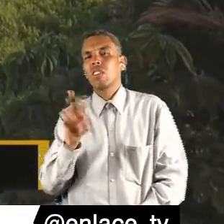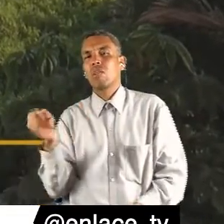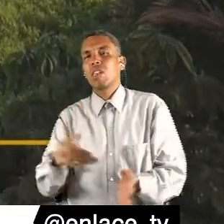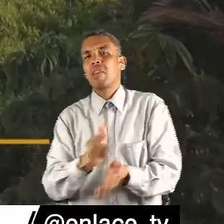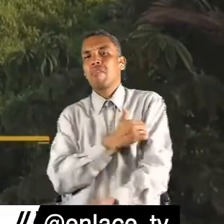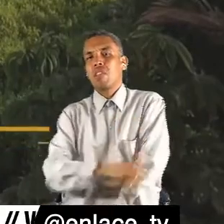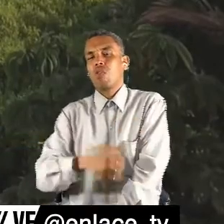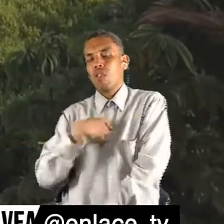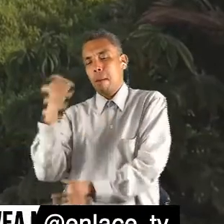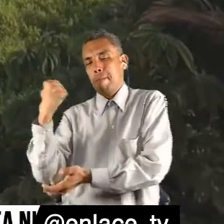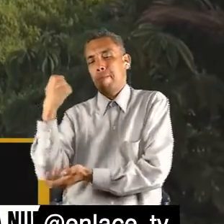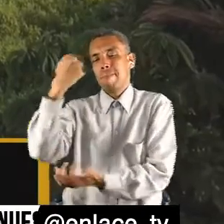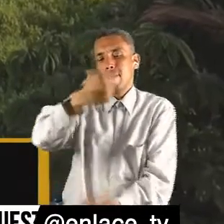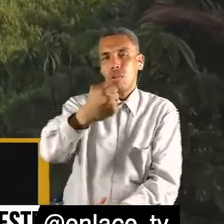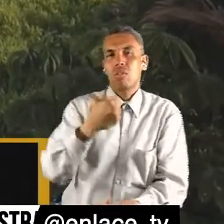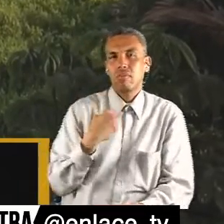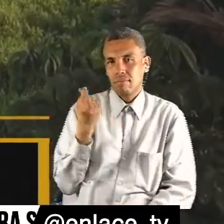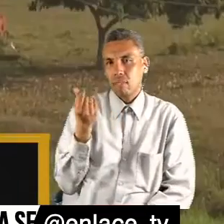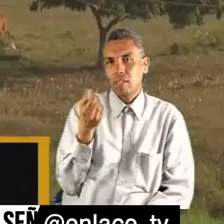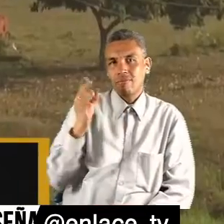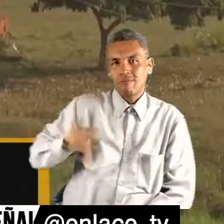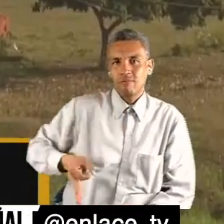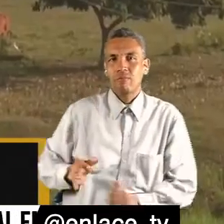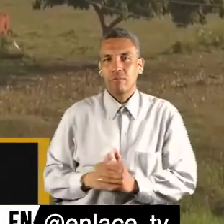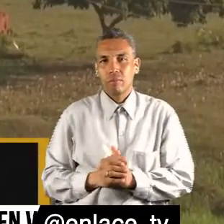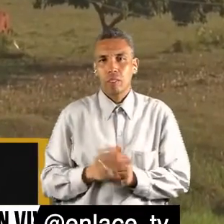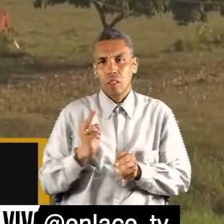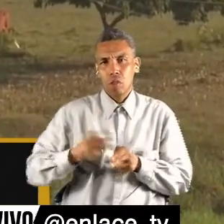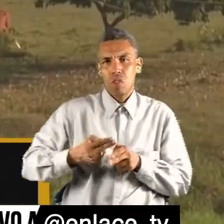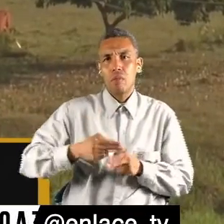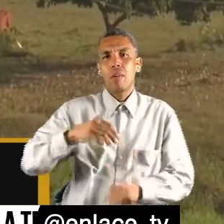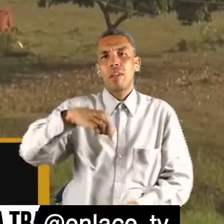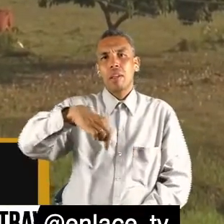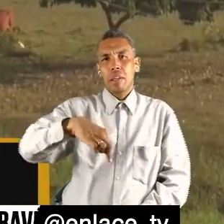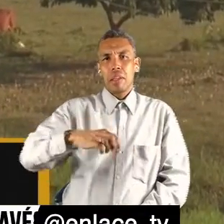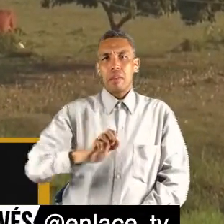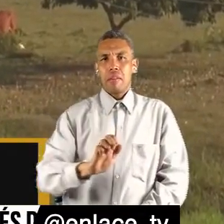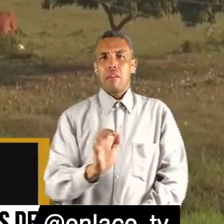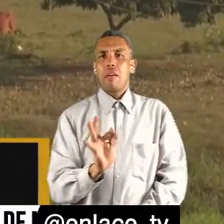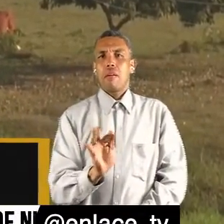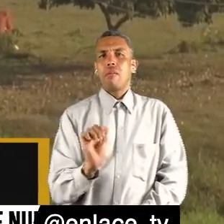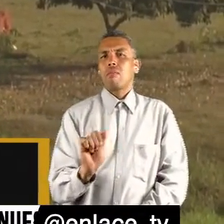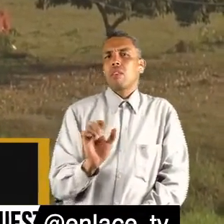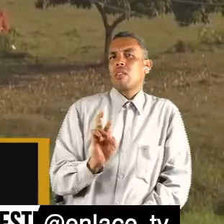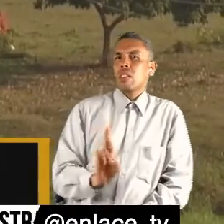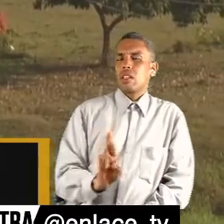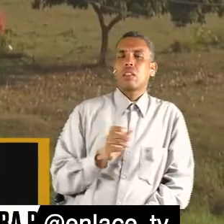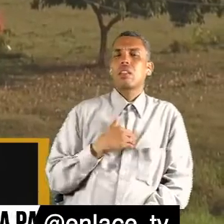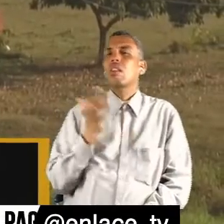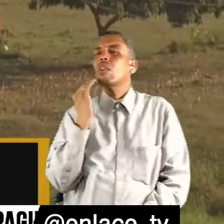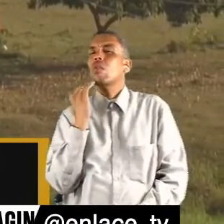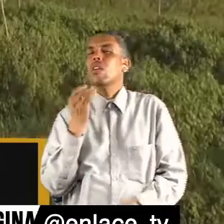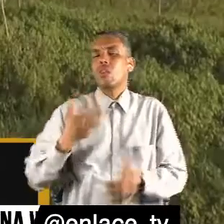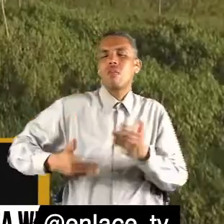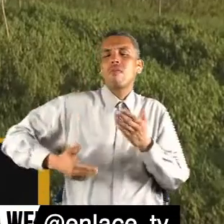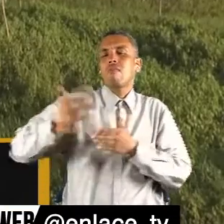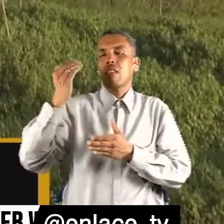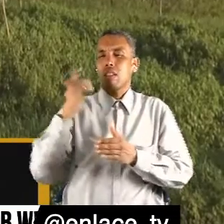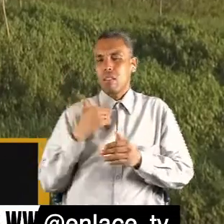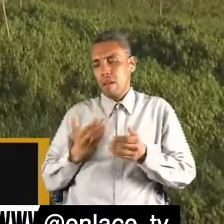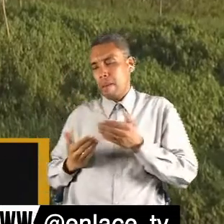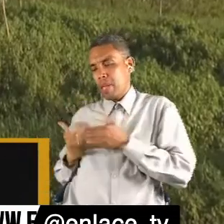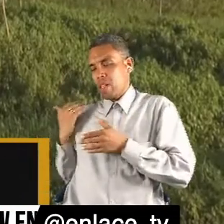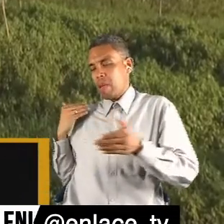que se encargará de la ejecución del proyecto Petar San Silvestre, cuya obra se espera poner al servicio de la comunidad en agosto de 2017,